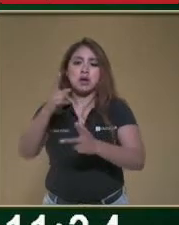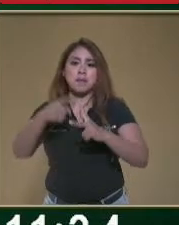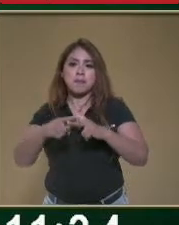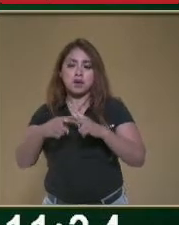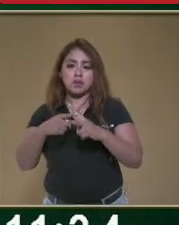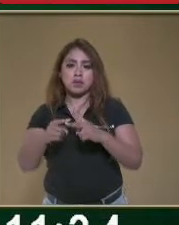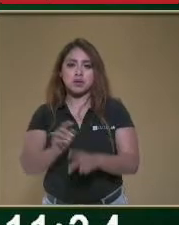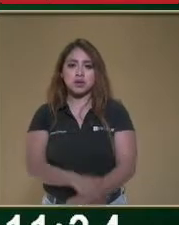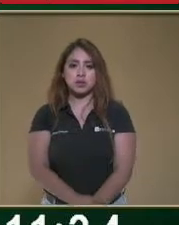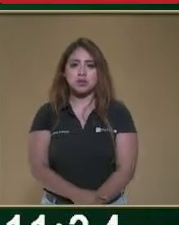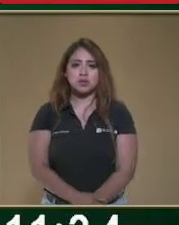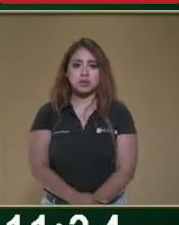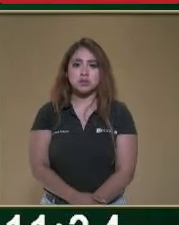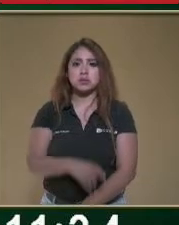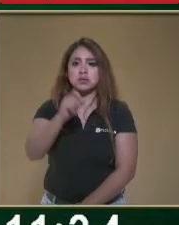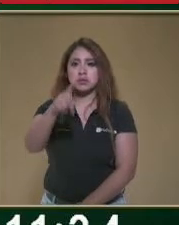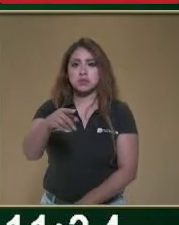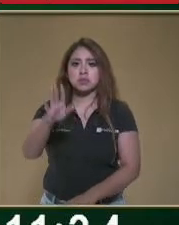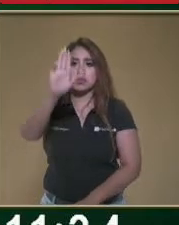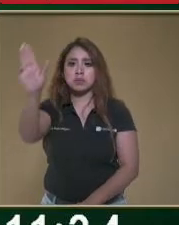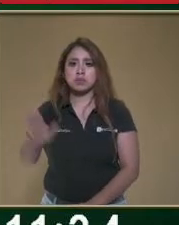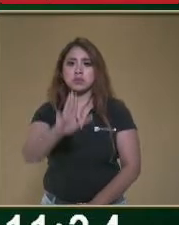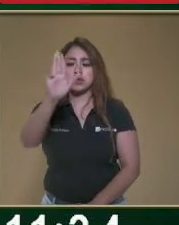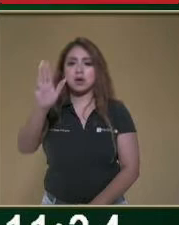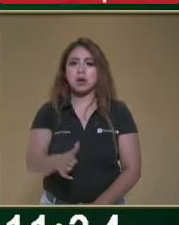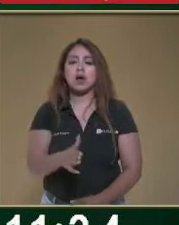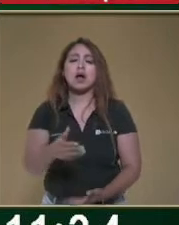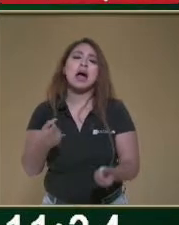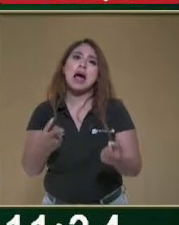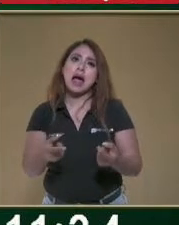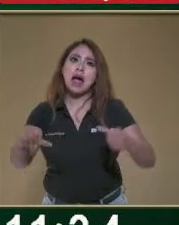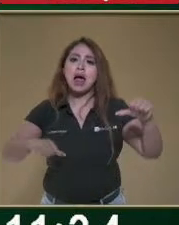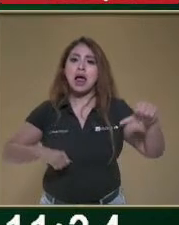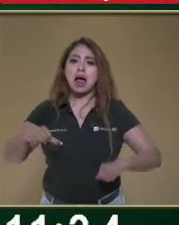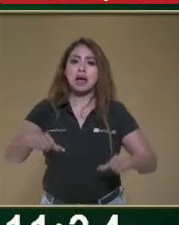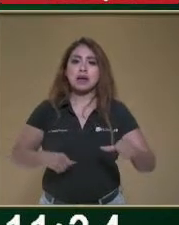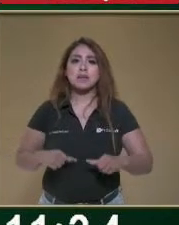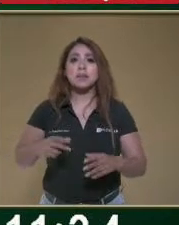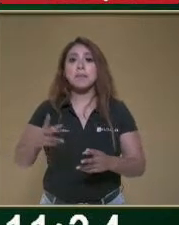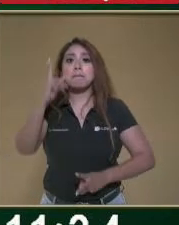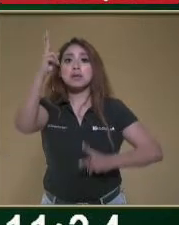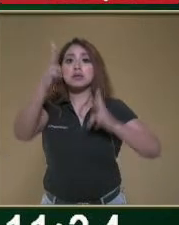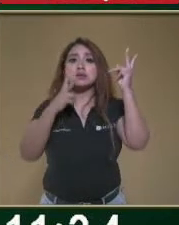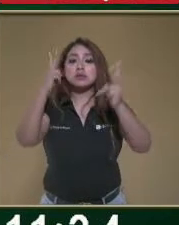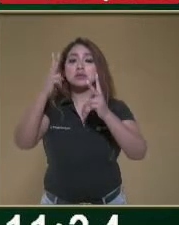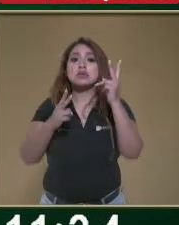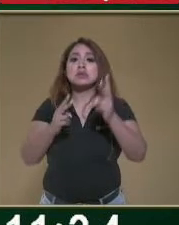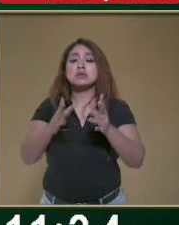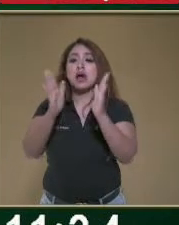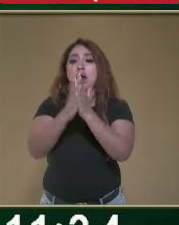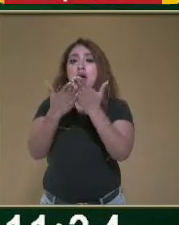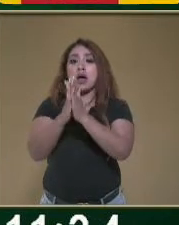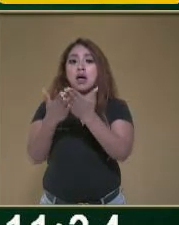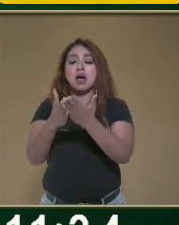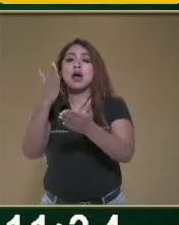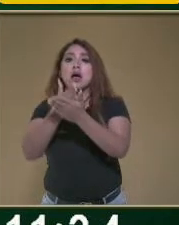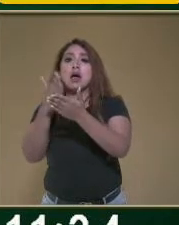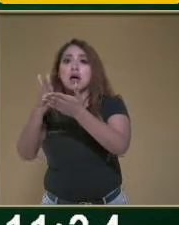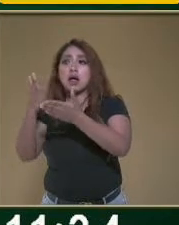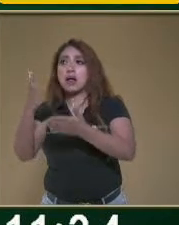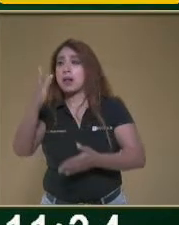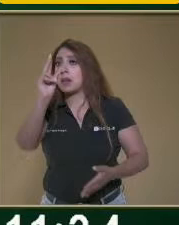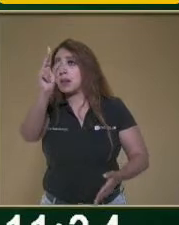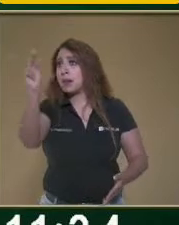matemáticas. También los miércoles, la actividad que se repite es visita a la biblioteca. Pero, por ejemplo, el jueves, ahí